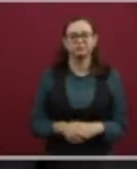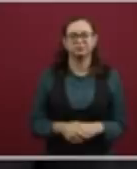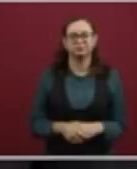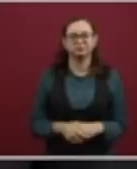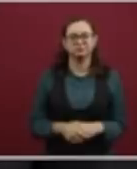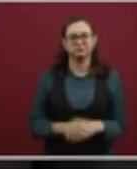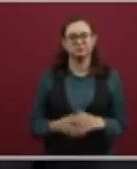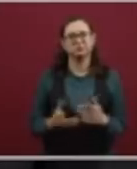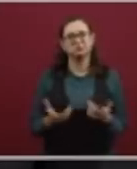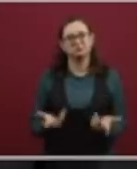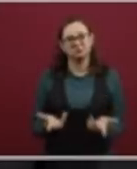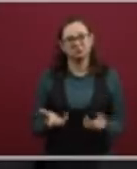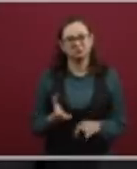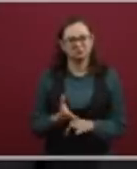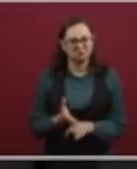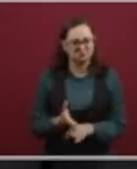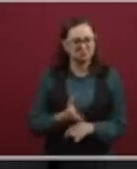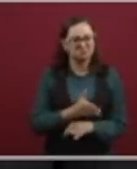es bueno el antecedente